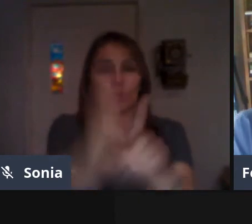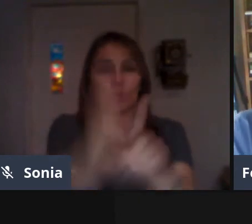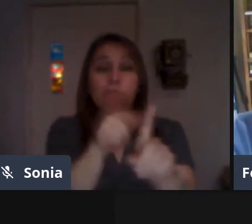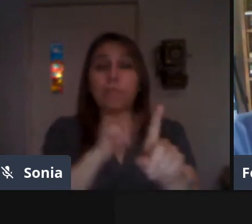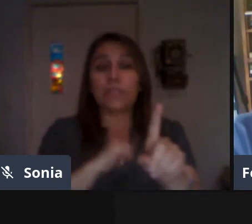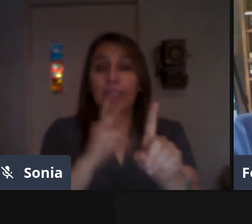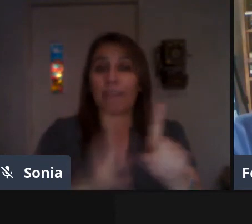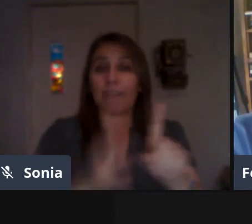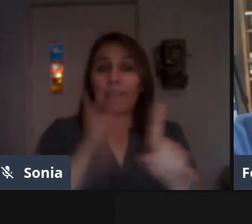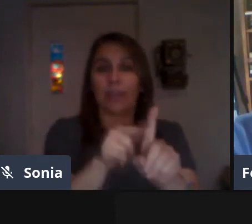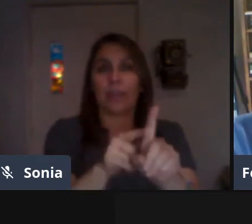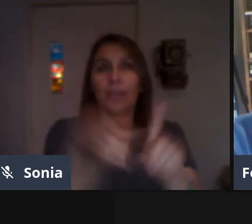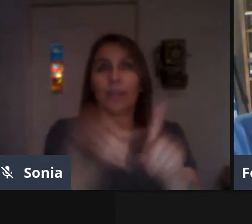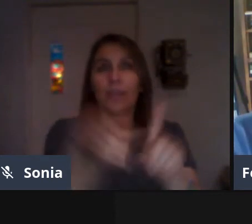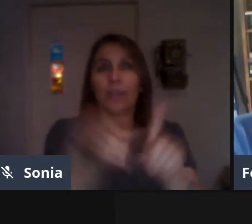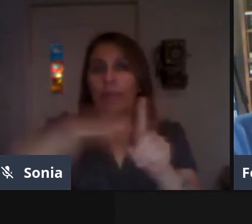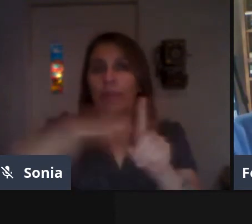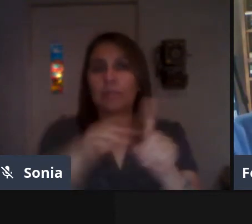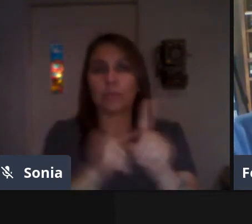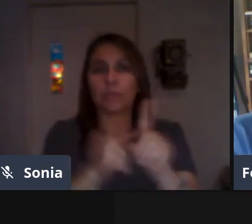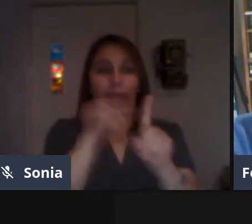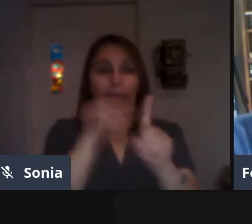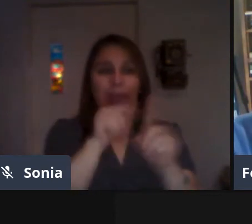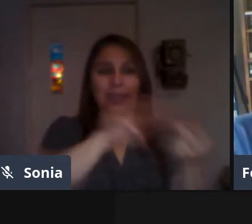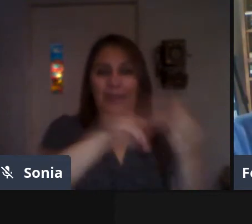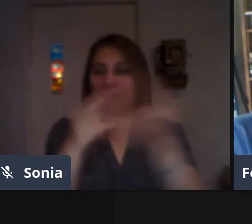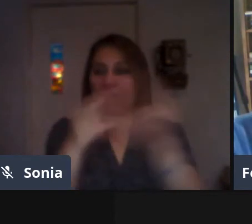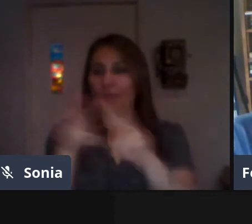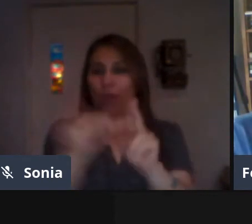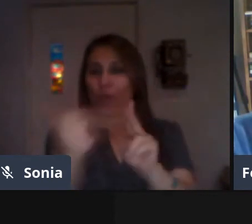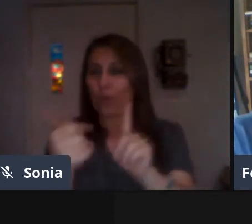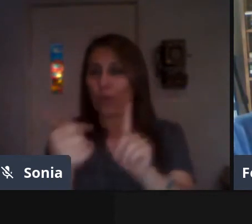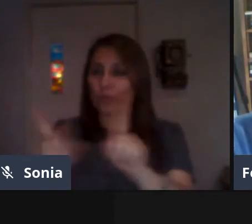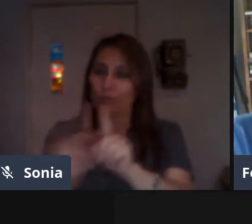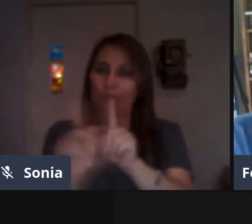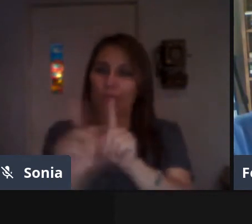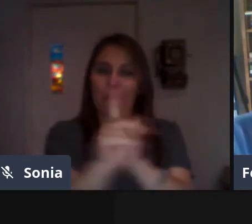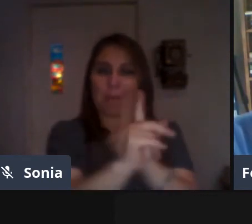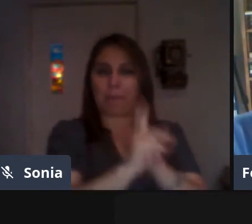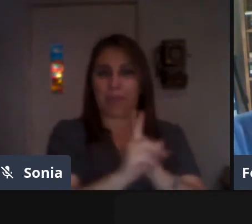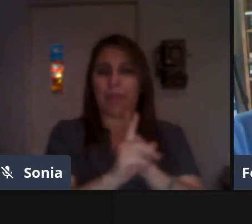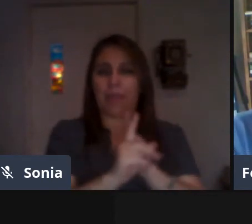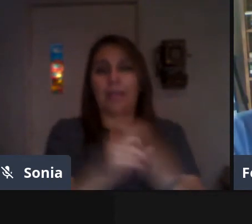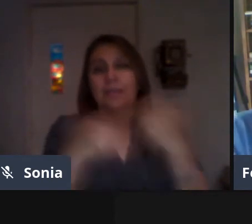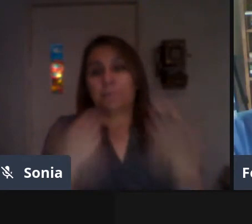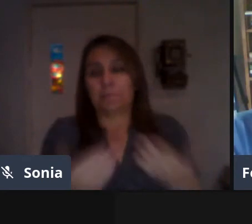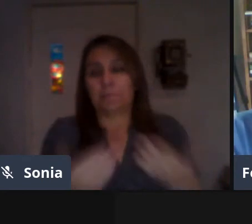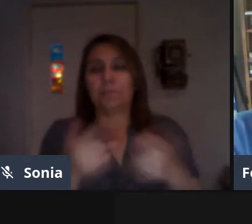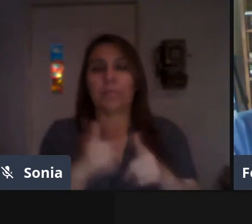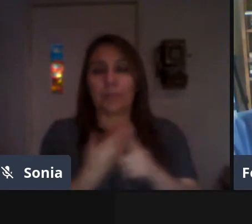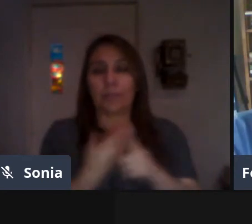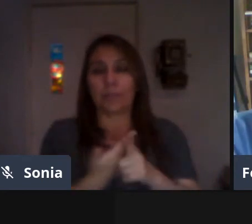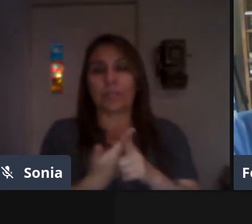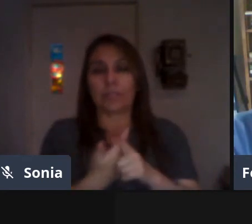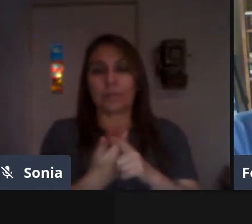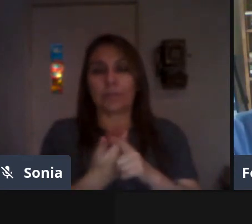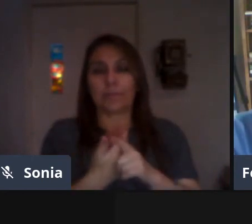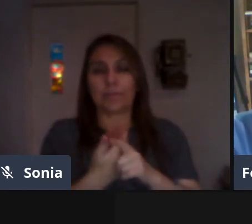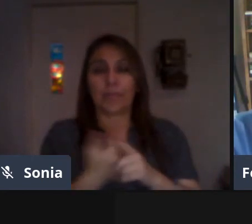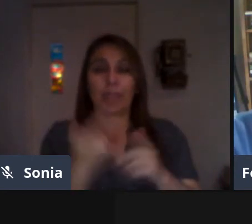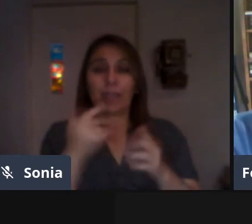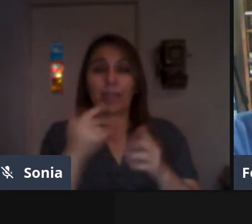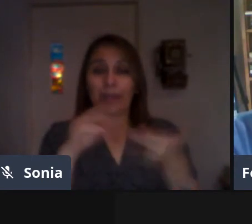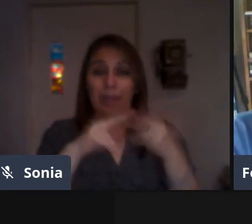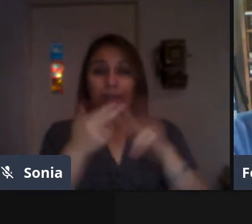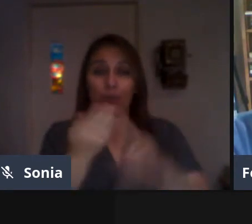un espacio que está en relación con los otros y en esa medida lo que hablábamos precisamente de la novela que